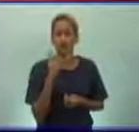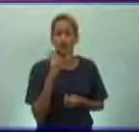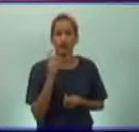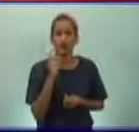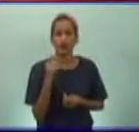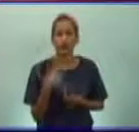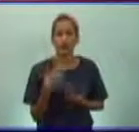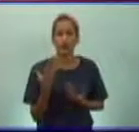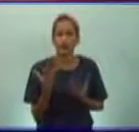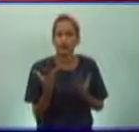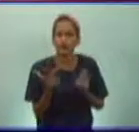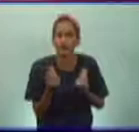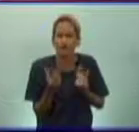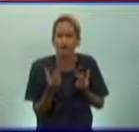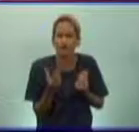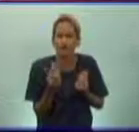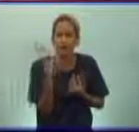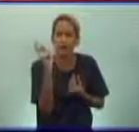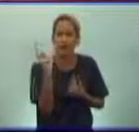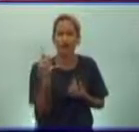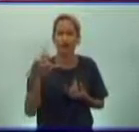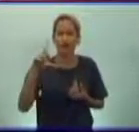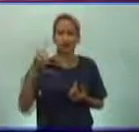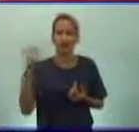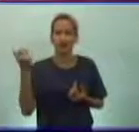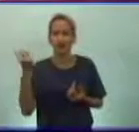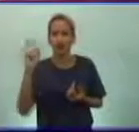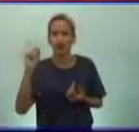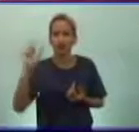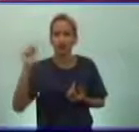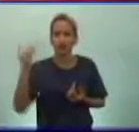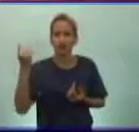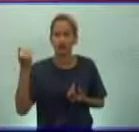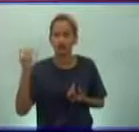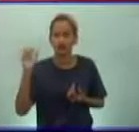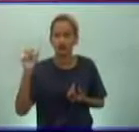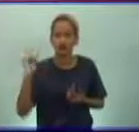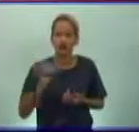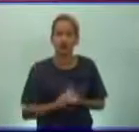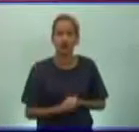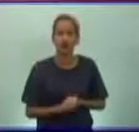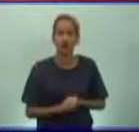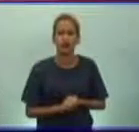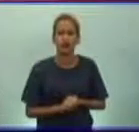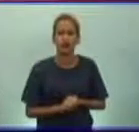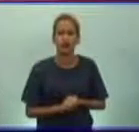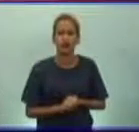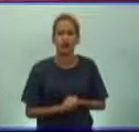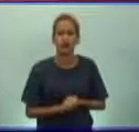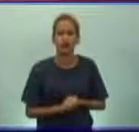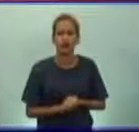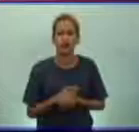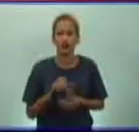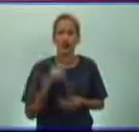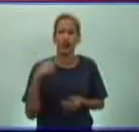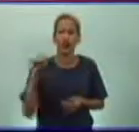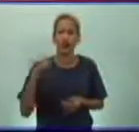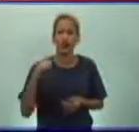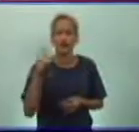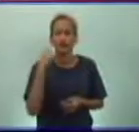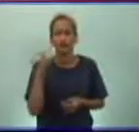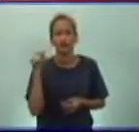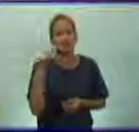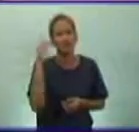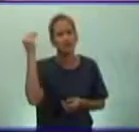había tantas en ese pequeño texto. A continuación, ustedes saben que siempre les